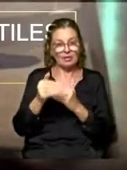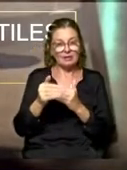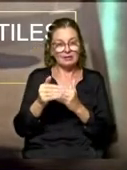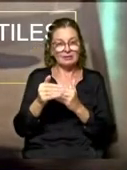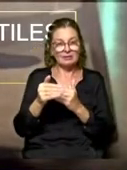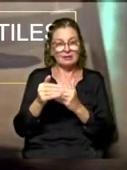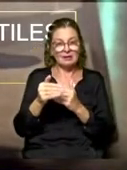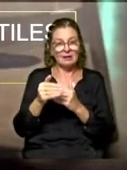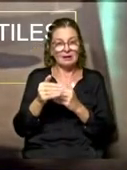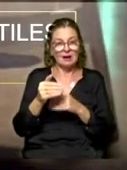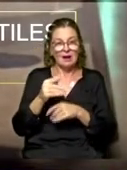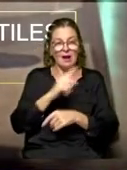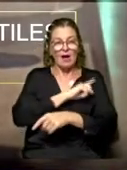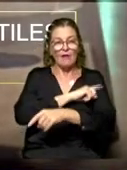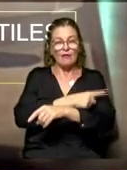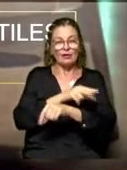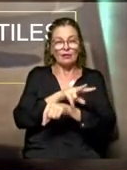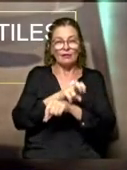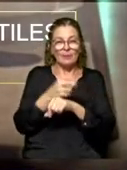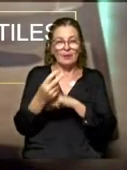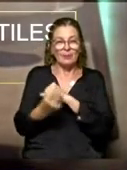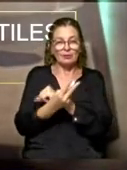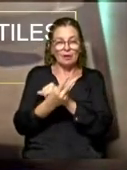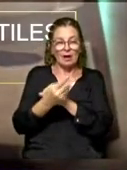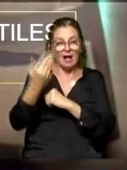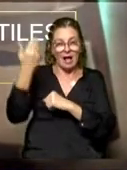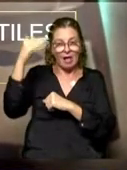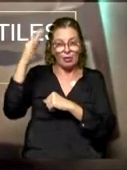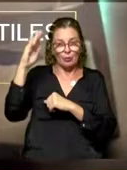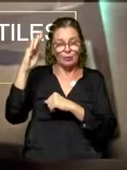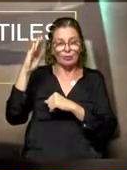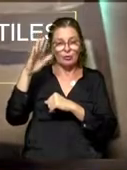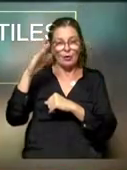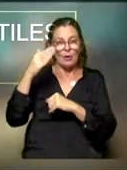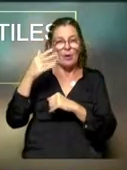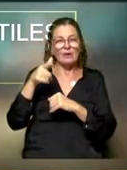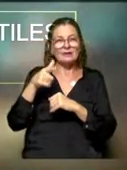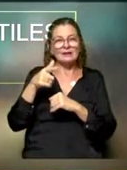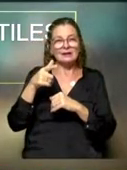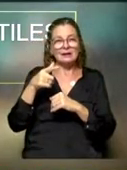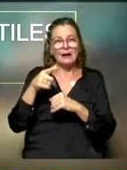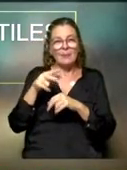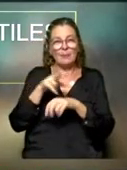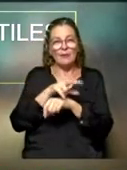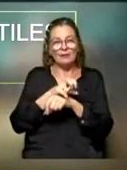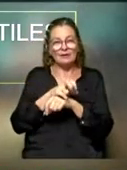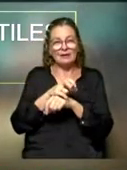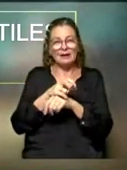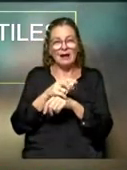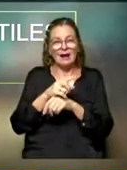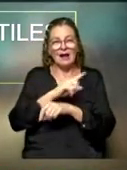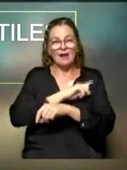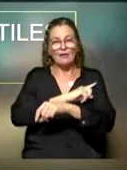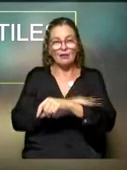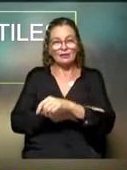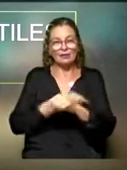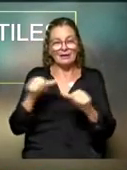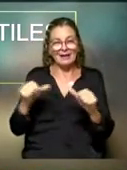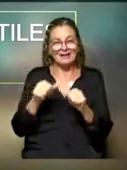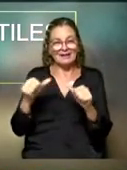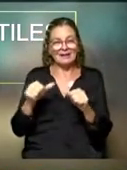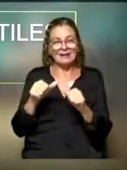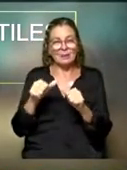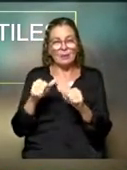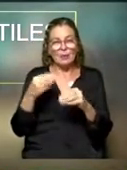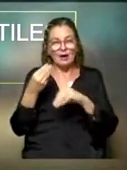fiscal que realizamos para proteger a los adultos mayores de la pobreza respecto al esfuerzo fiscal que hacemos para mantener a las